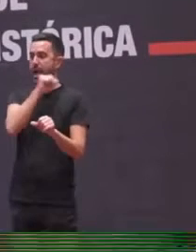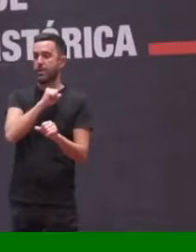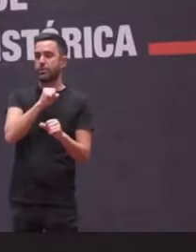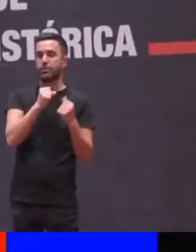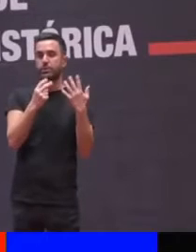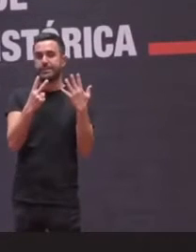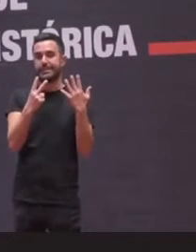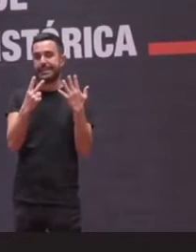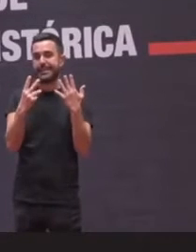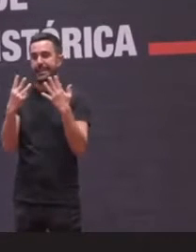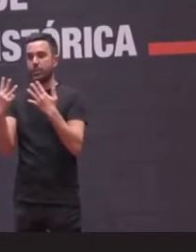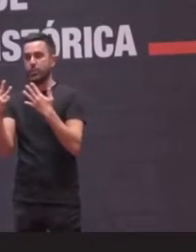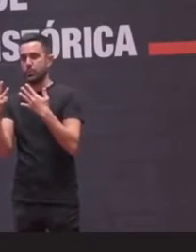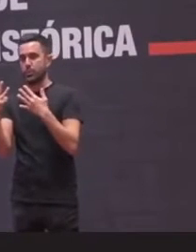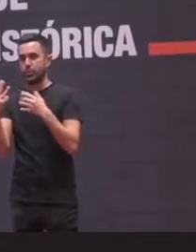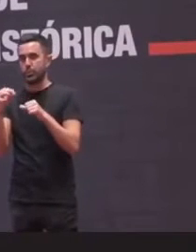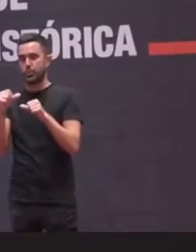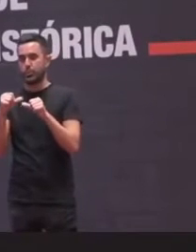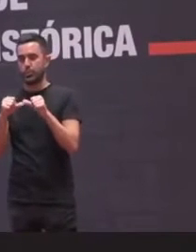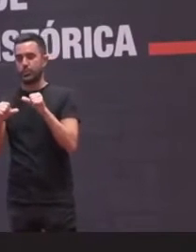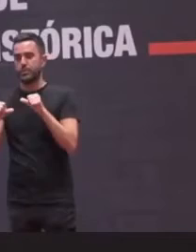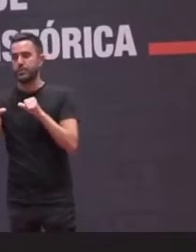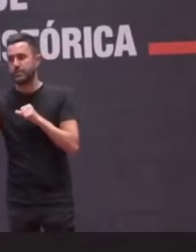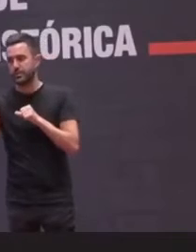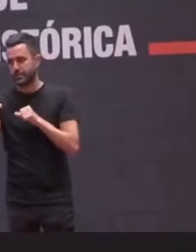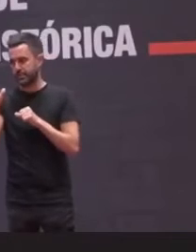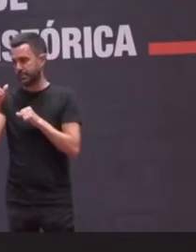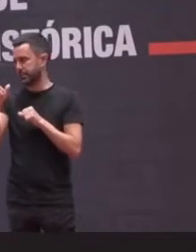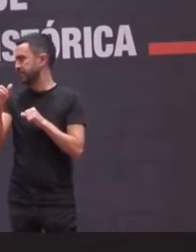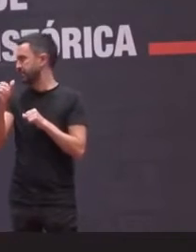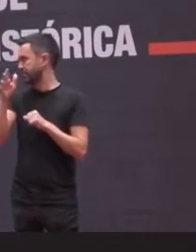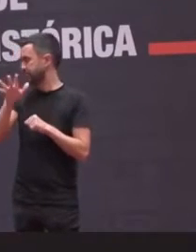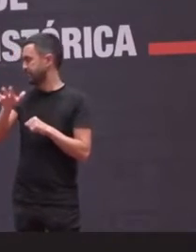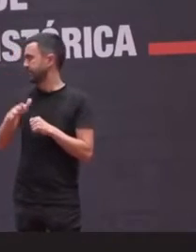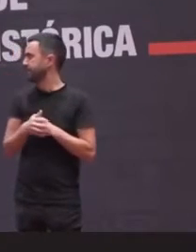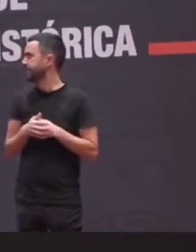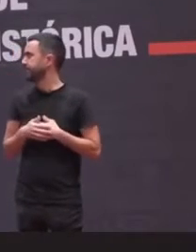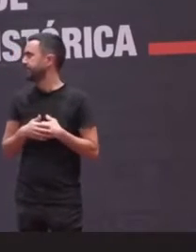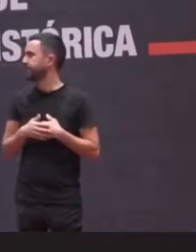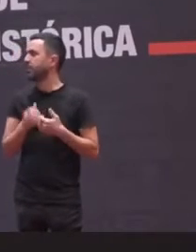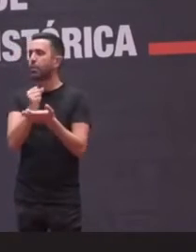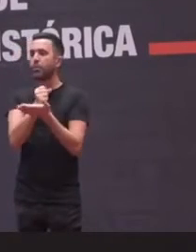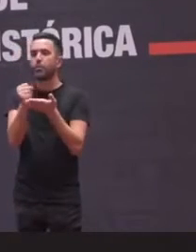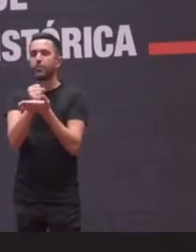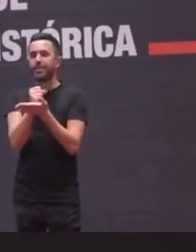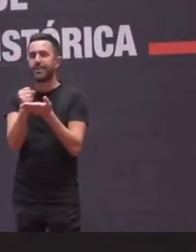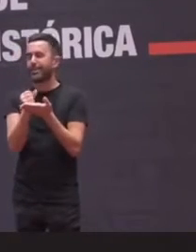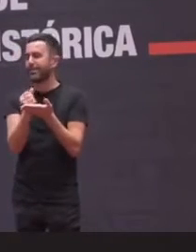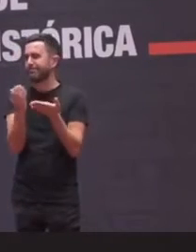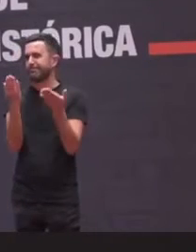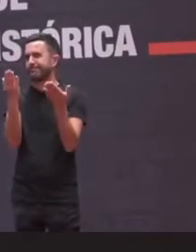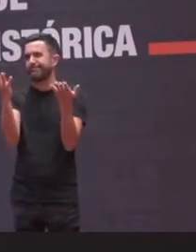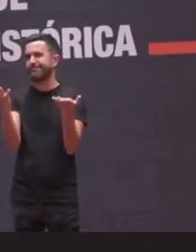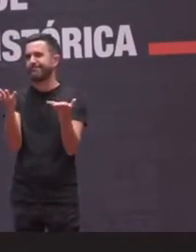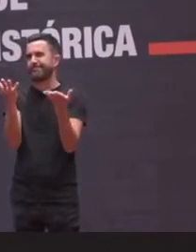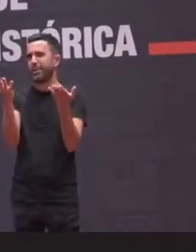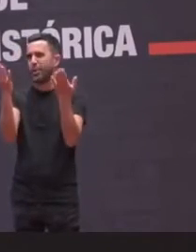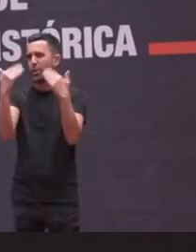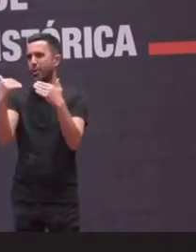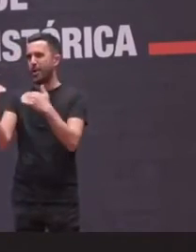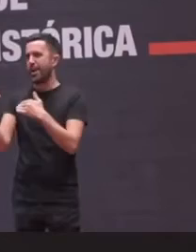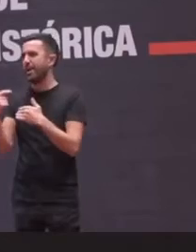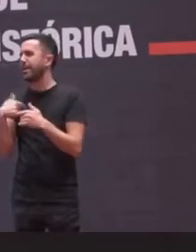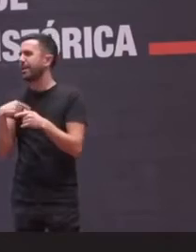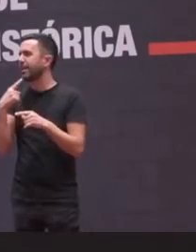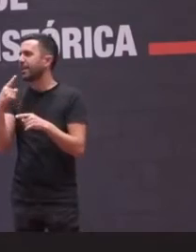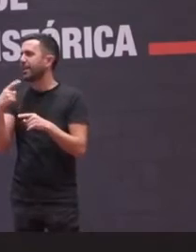78, pois a todía da demanda. É certo que non había documentación que apareceu. E é certo que, como dixo ben Goretti, ese